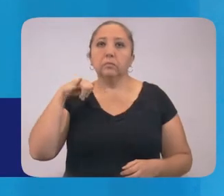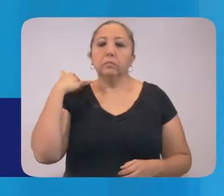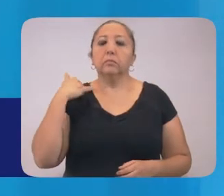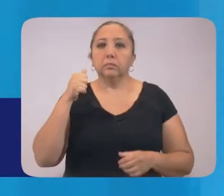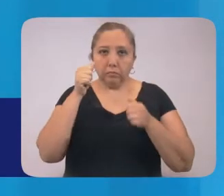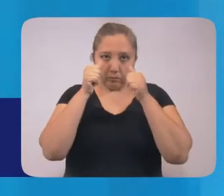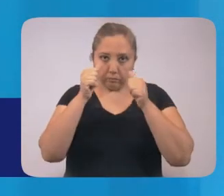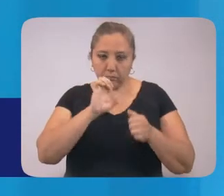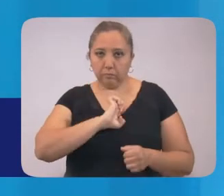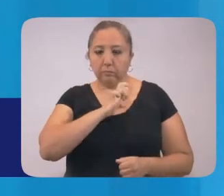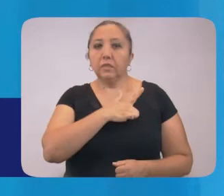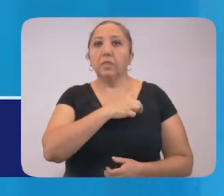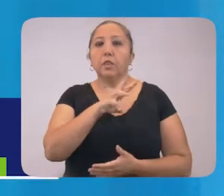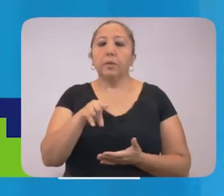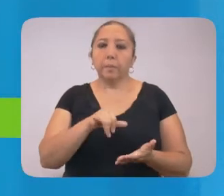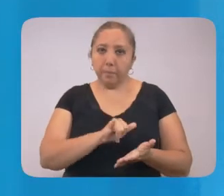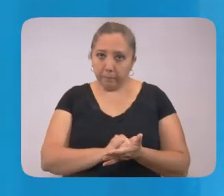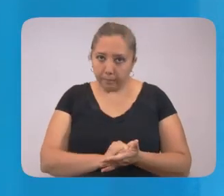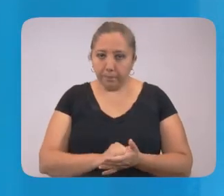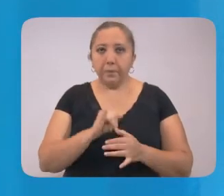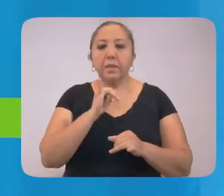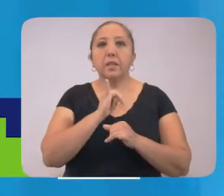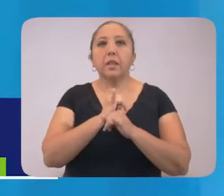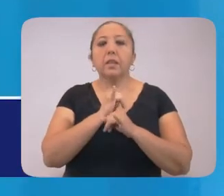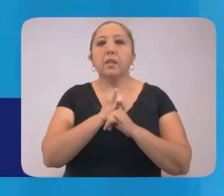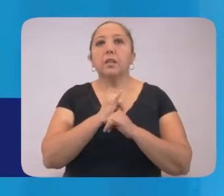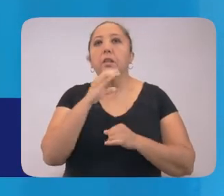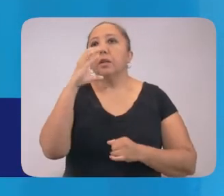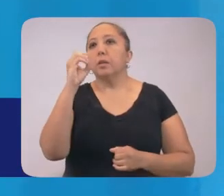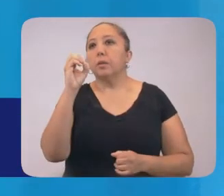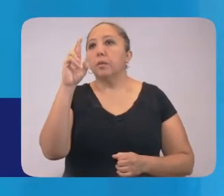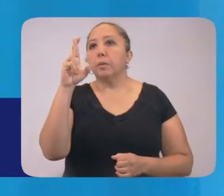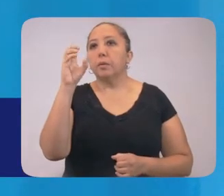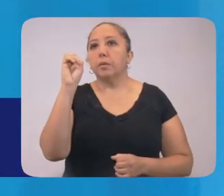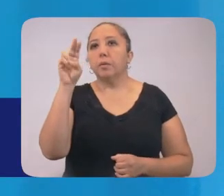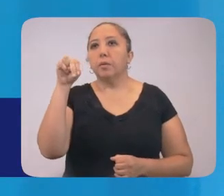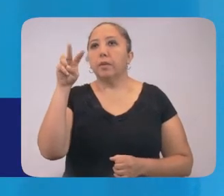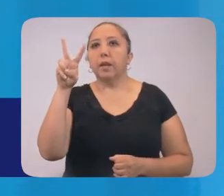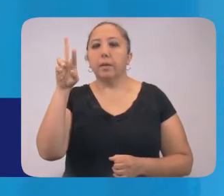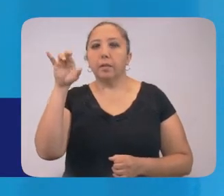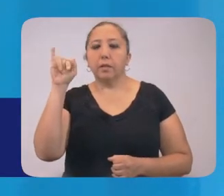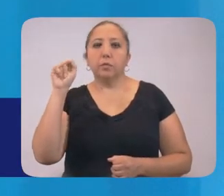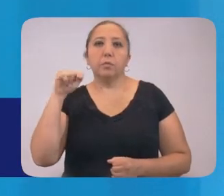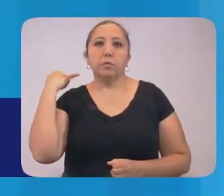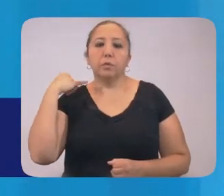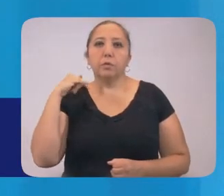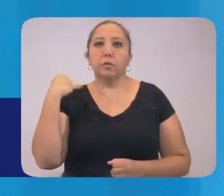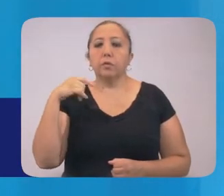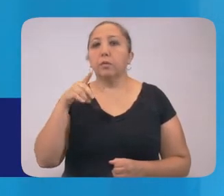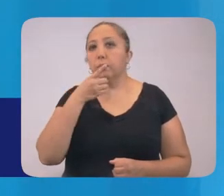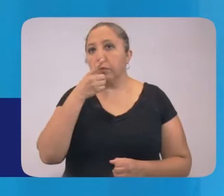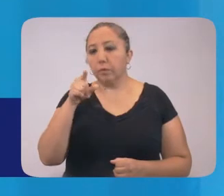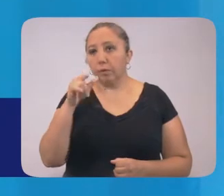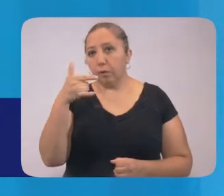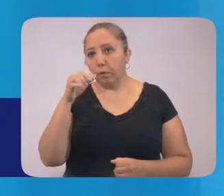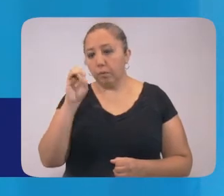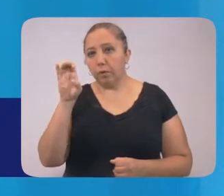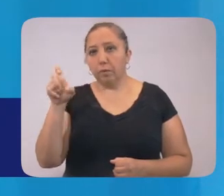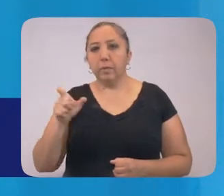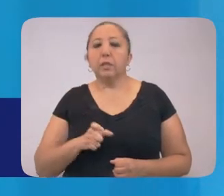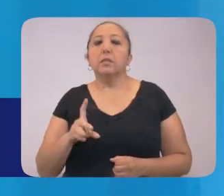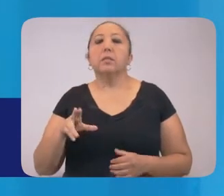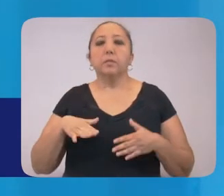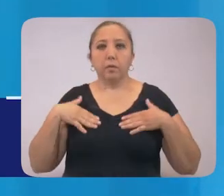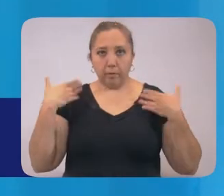atienden español y en maya la página de internet coronavirus punto punto gob.mx también ofrece información